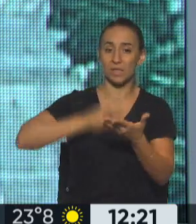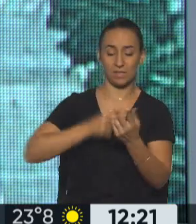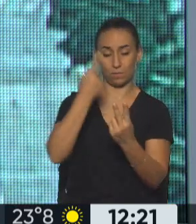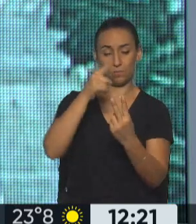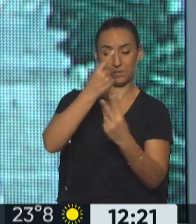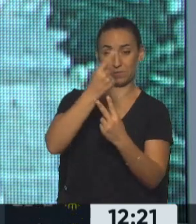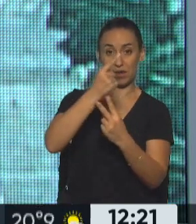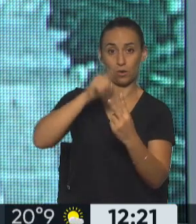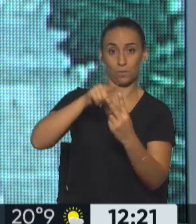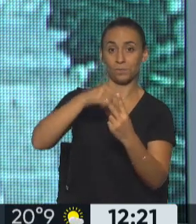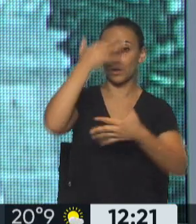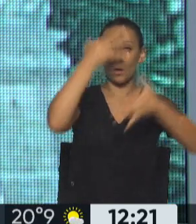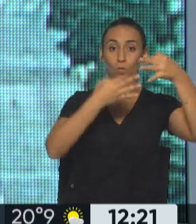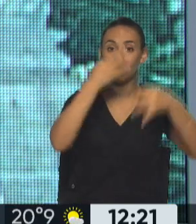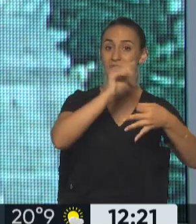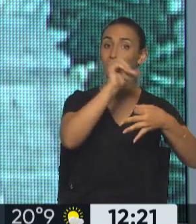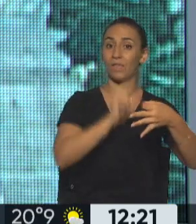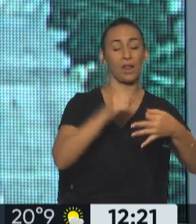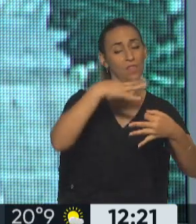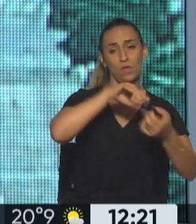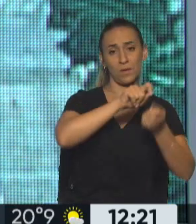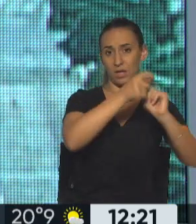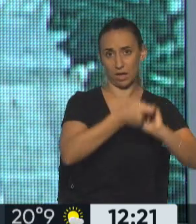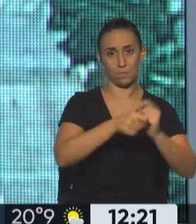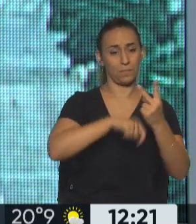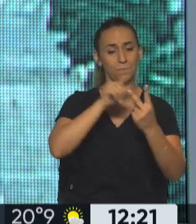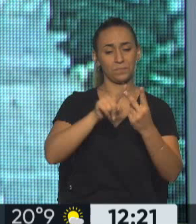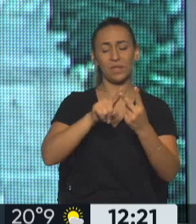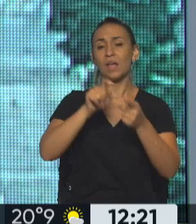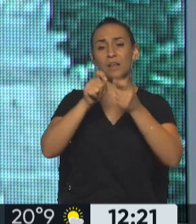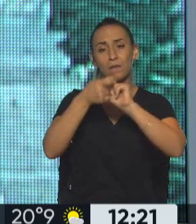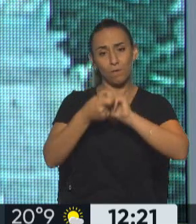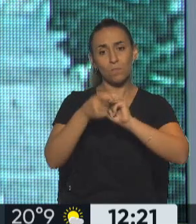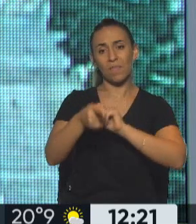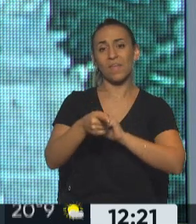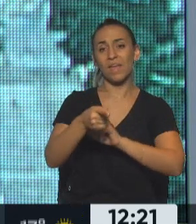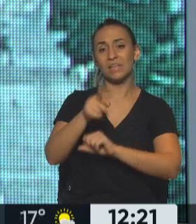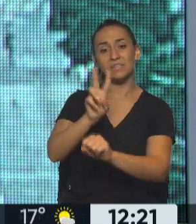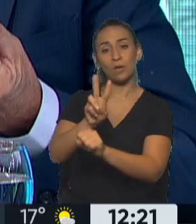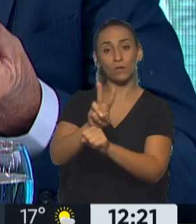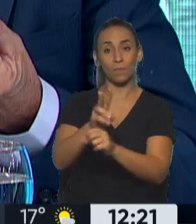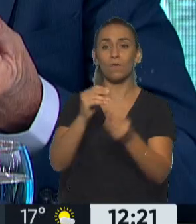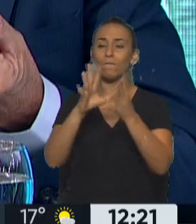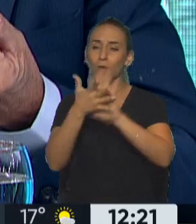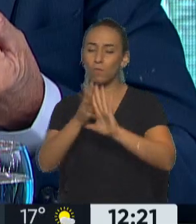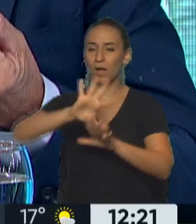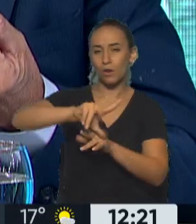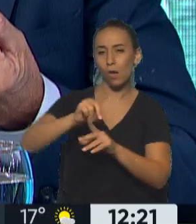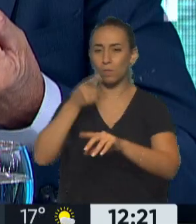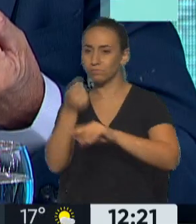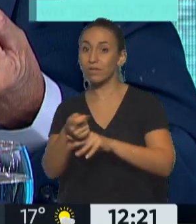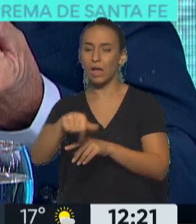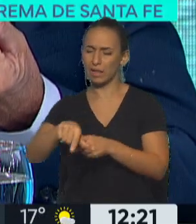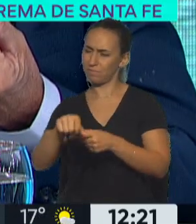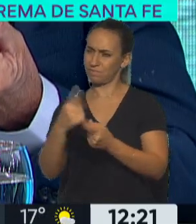reforma democrática de la justicia federal y una reforma en materia de seguridad, porque la criminalidad había cambiado su modalidad y